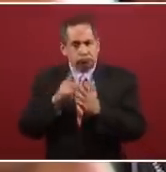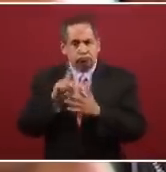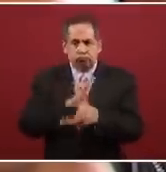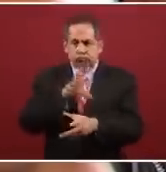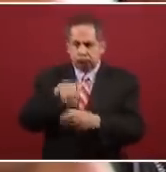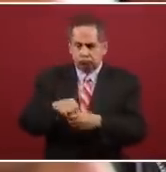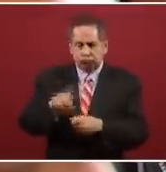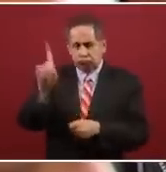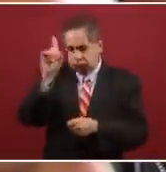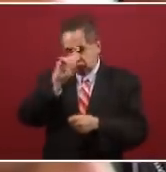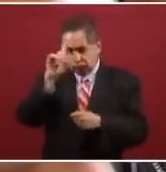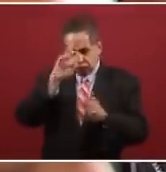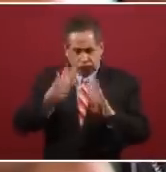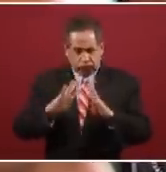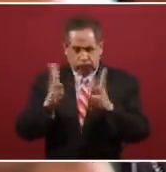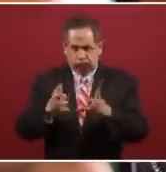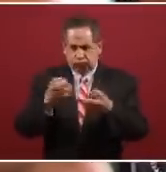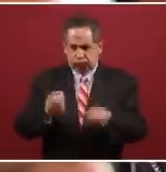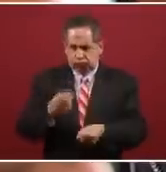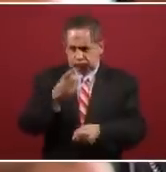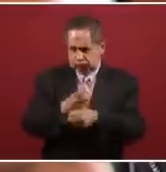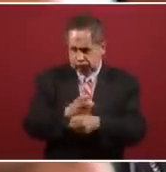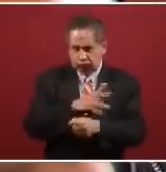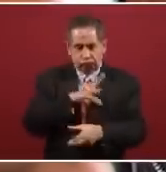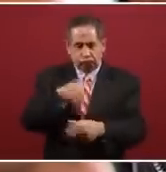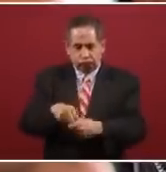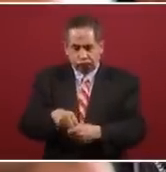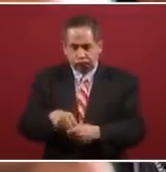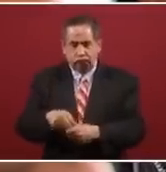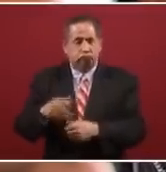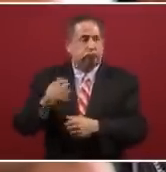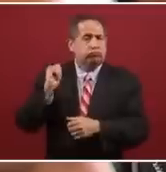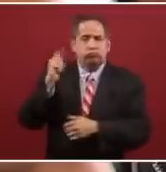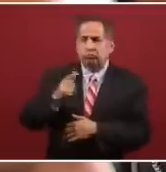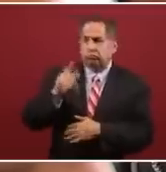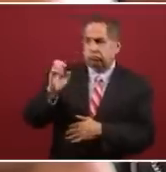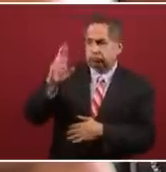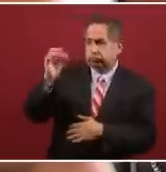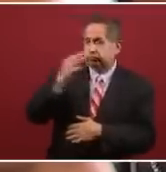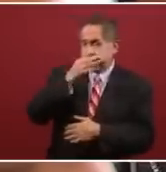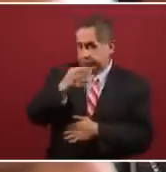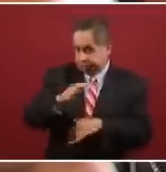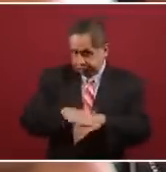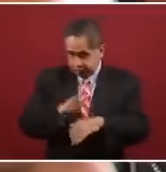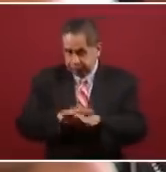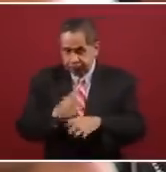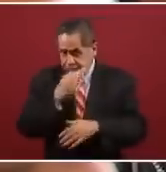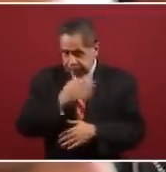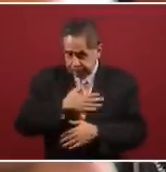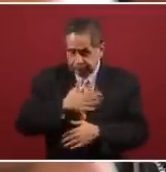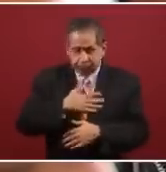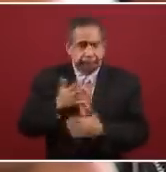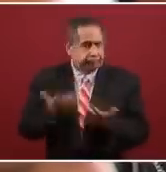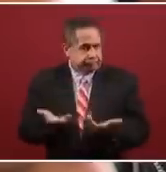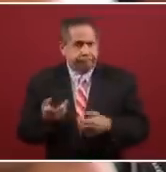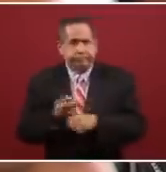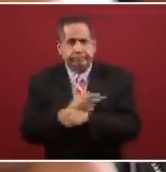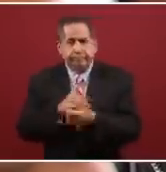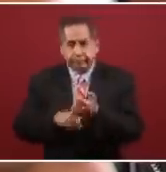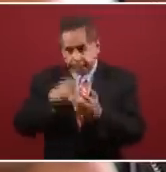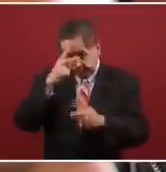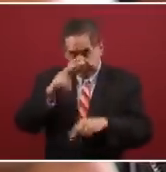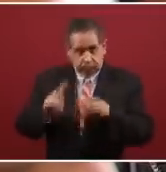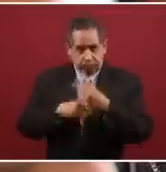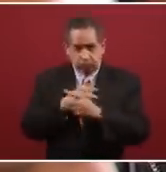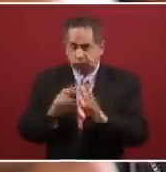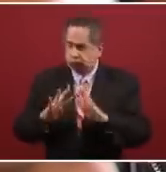Seguridad. Saber qué información tiene al respecto de parte del canciller y cuál es la intención de México de participar en este